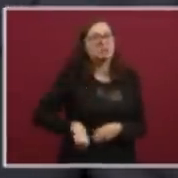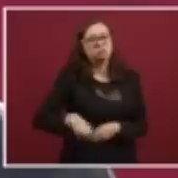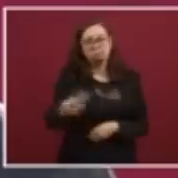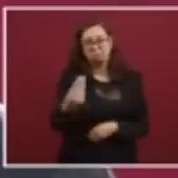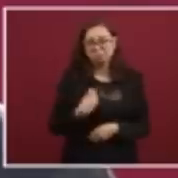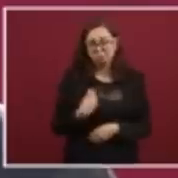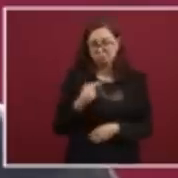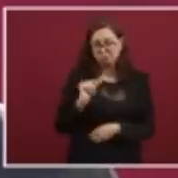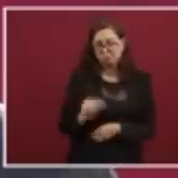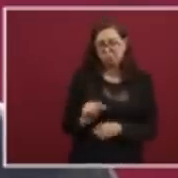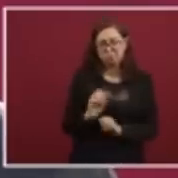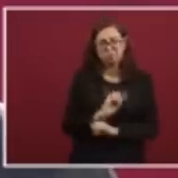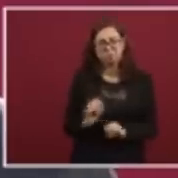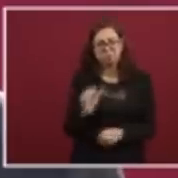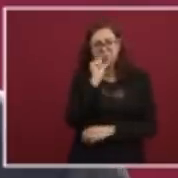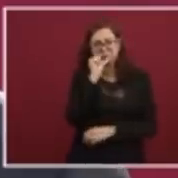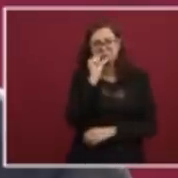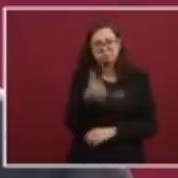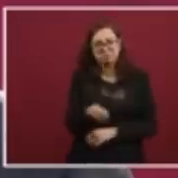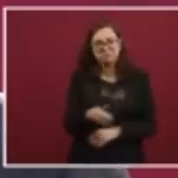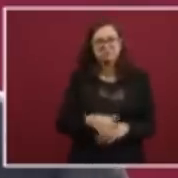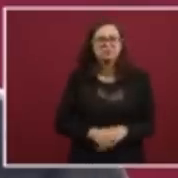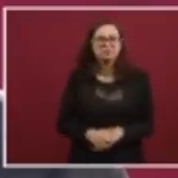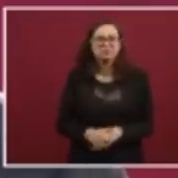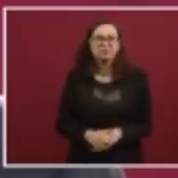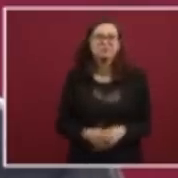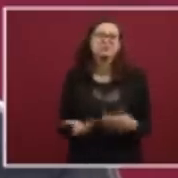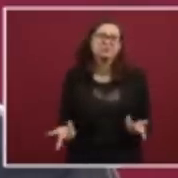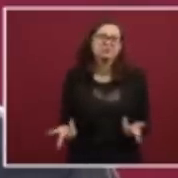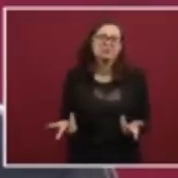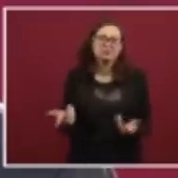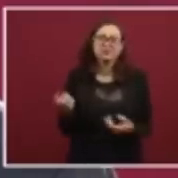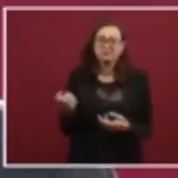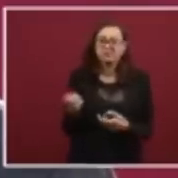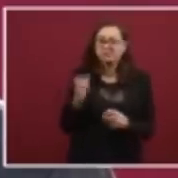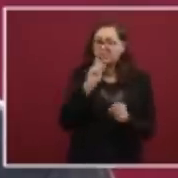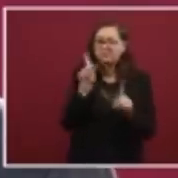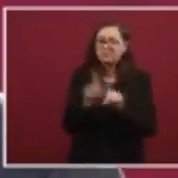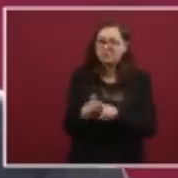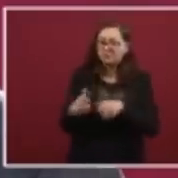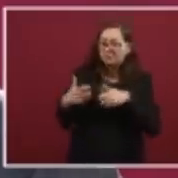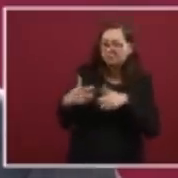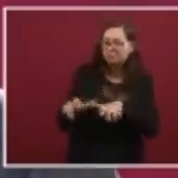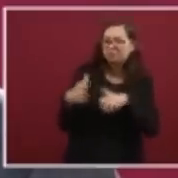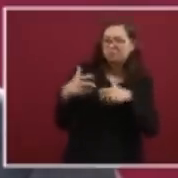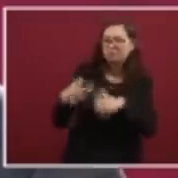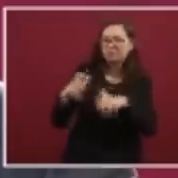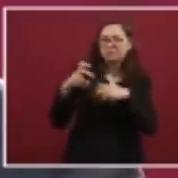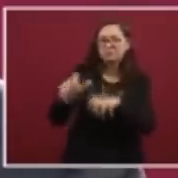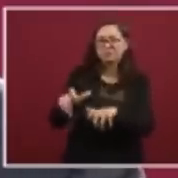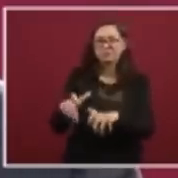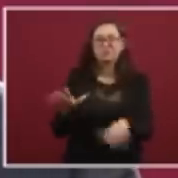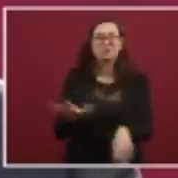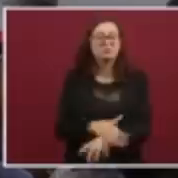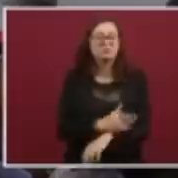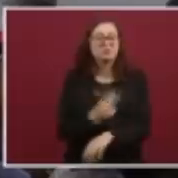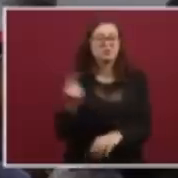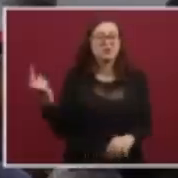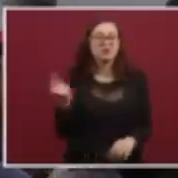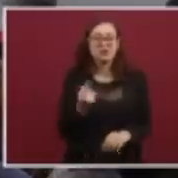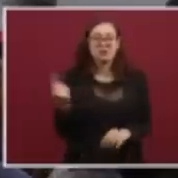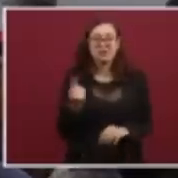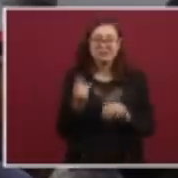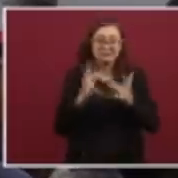llega. Por eso también hay protestas, porque había una red